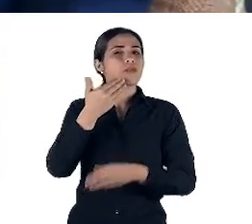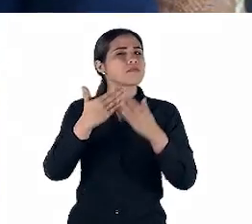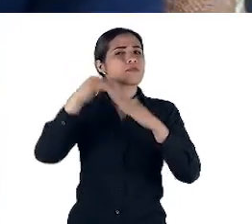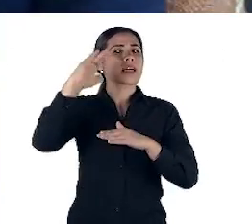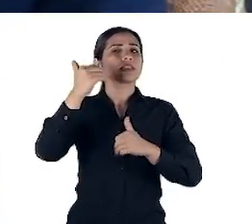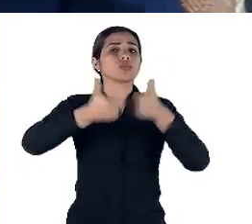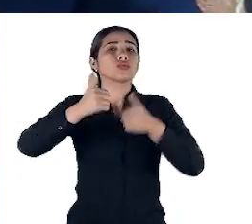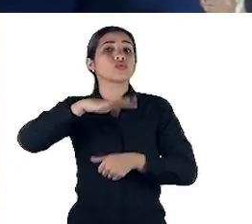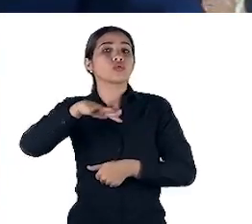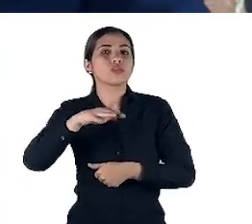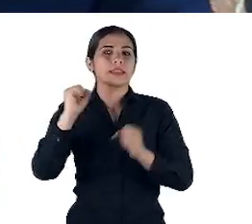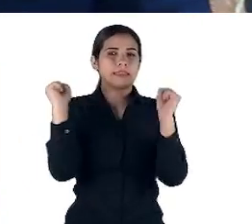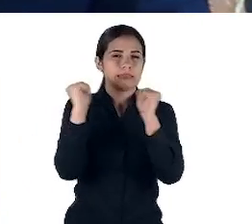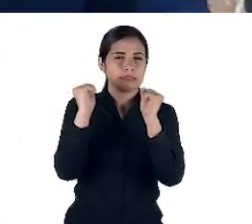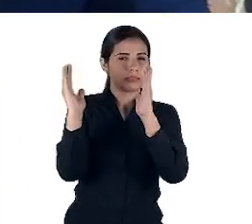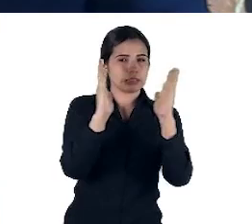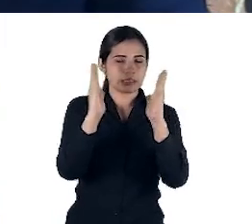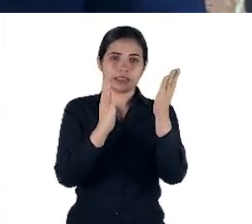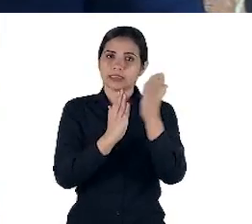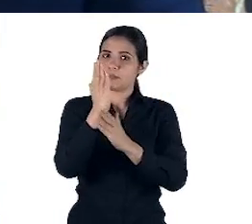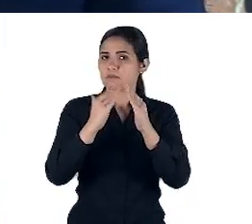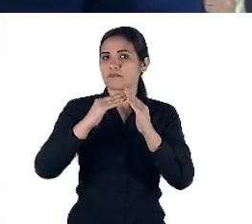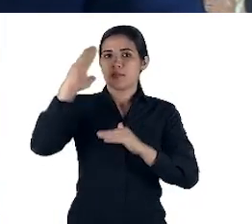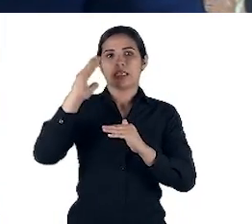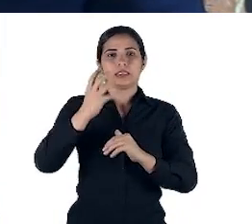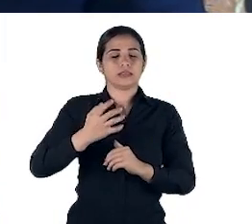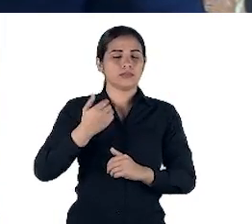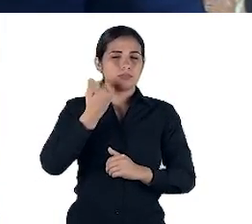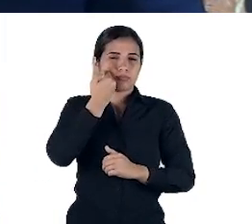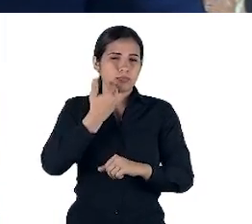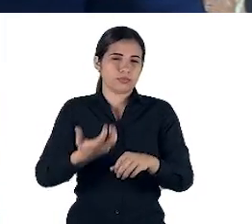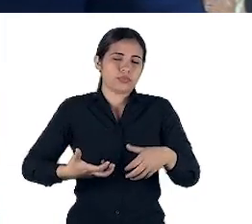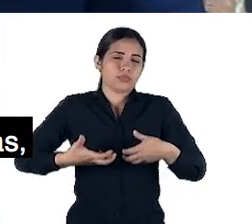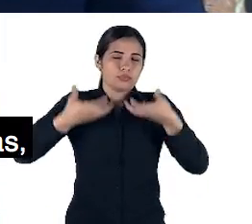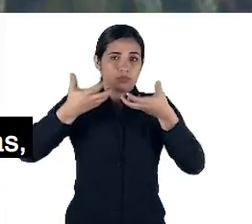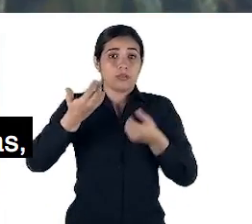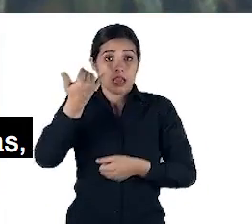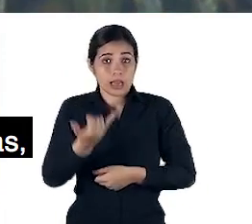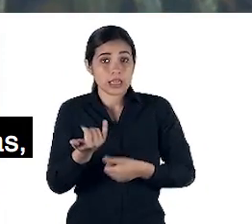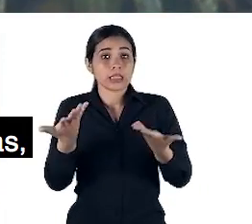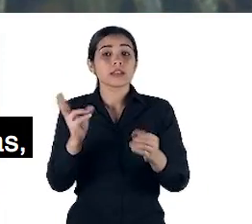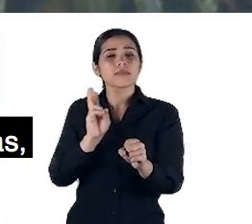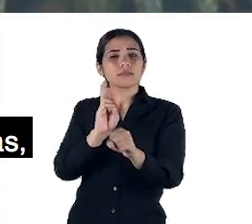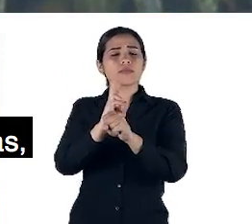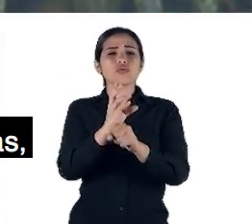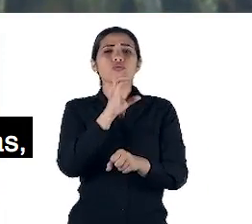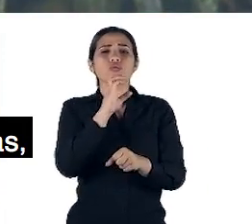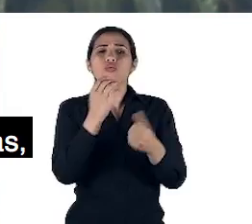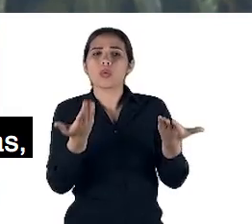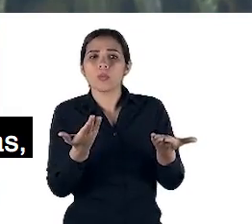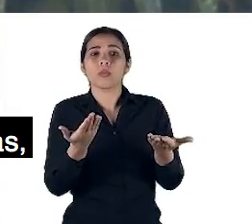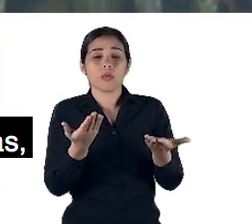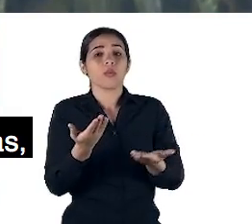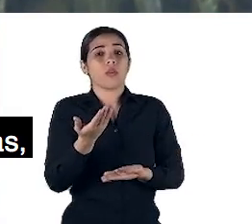digamos, de alguna Se forma acentúa, en épocas sí. puntuales Sí, sí, sí. del año, Sí, ¿verdad? así mismo es. Y para prevenir tenemos